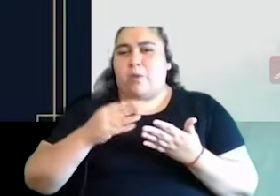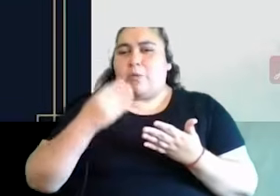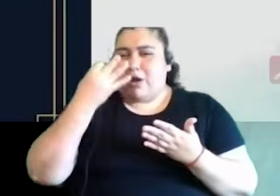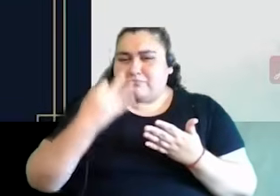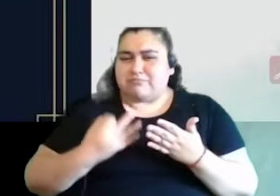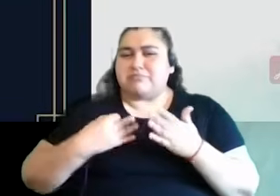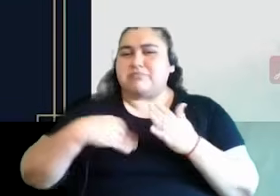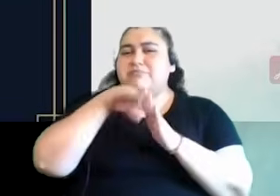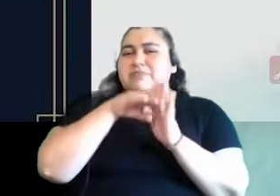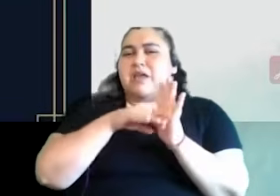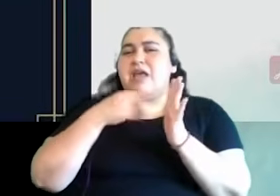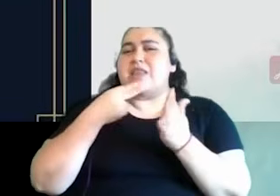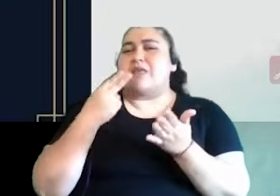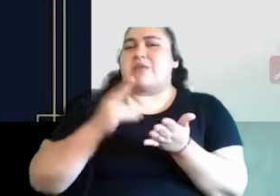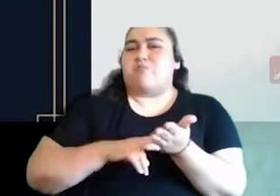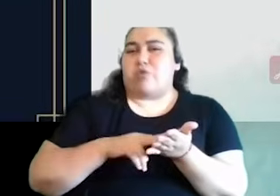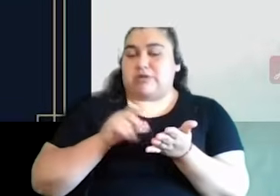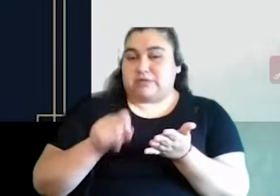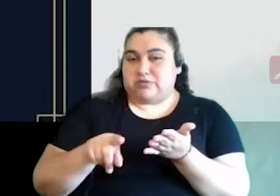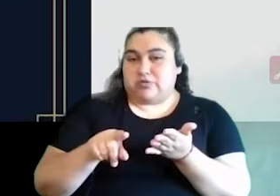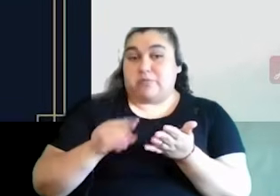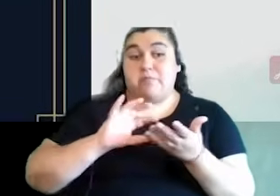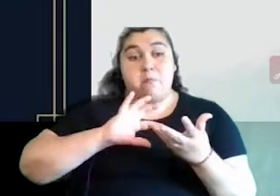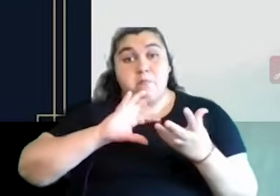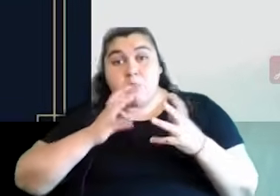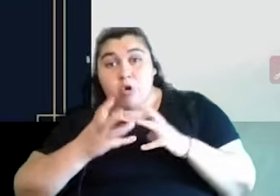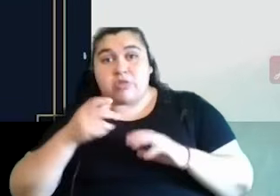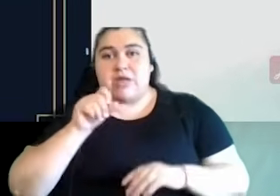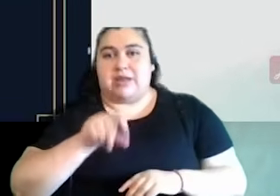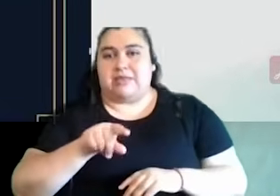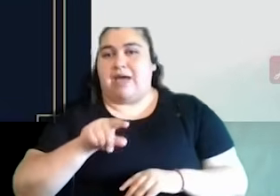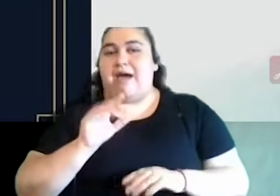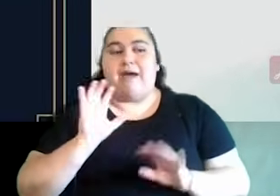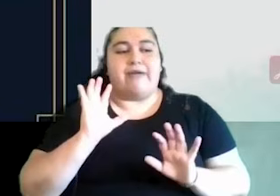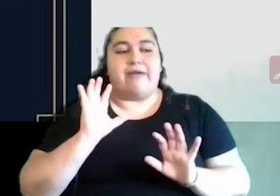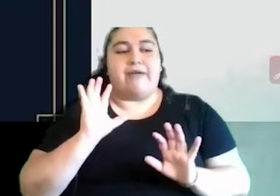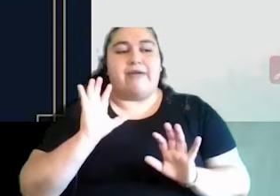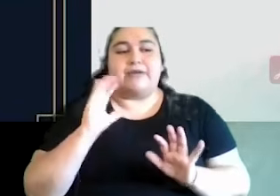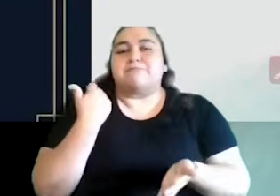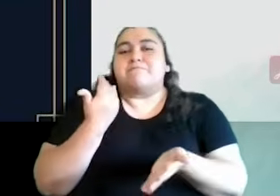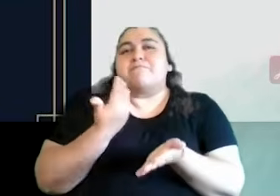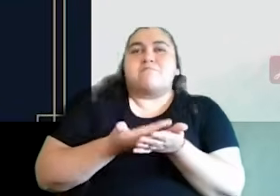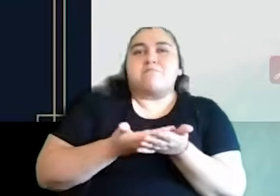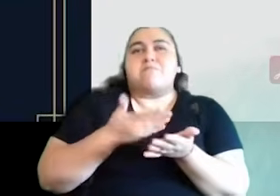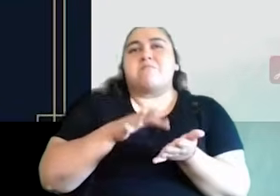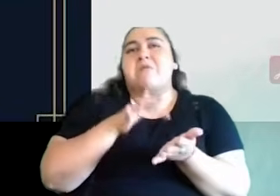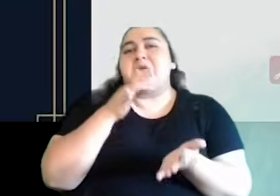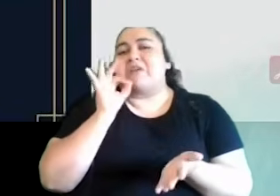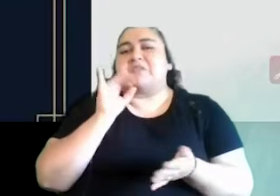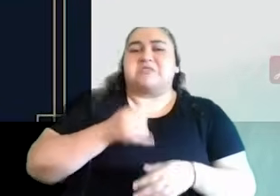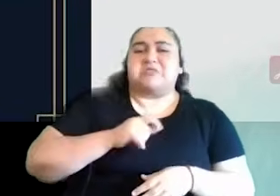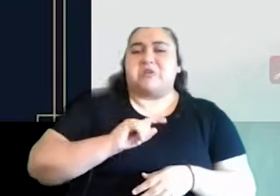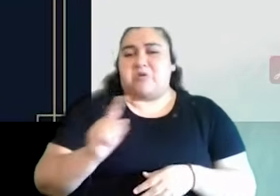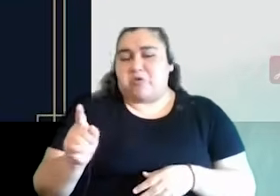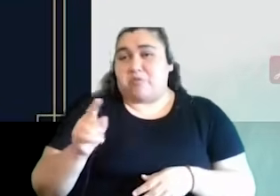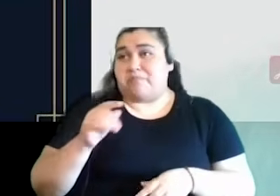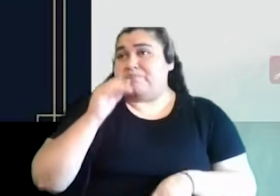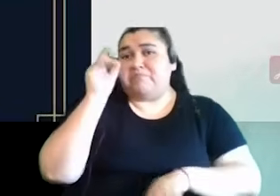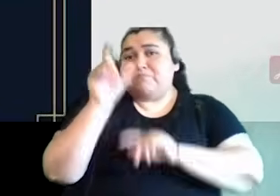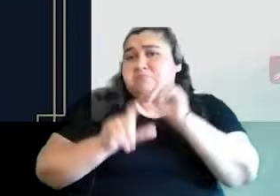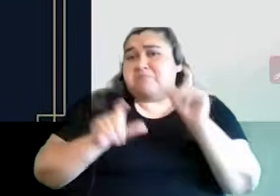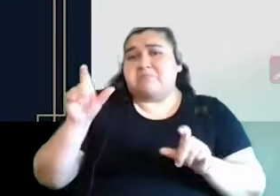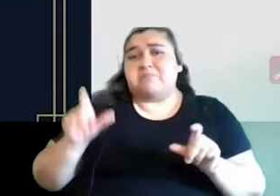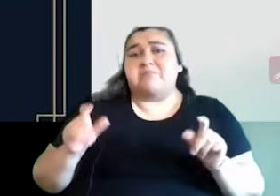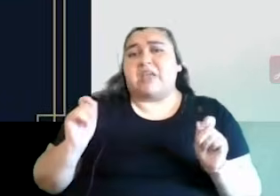esta metodología va a ser opcional, va a ser optativa. Y el público destinatario va a estar dado por personas humanas y asociaciones